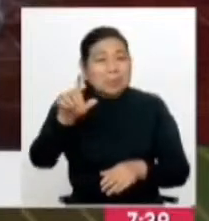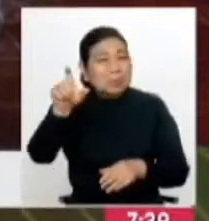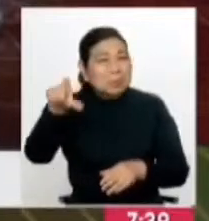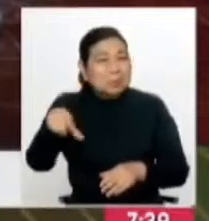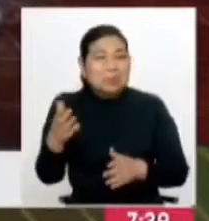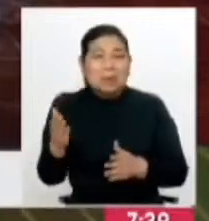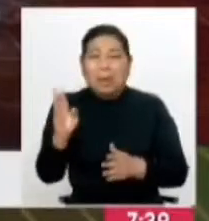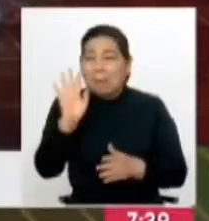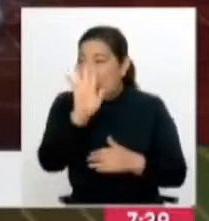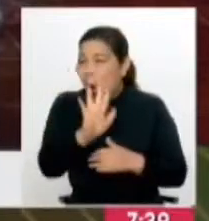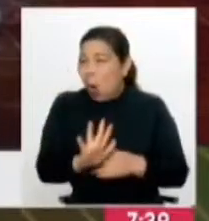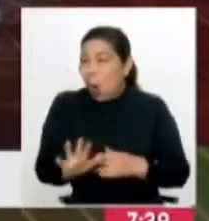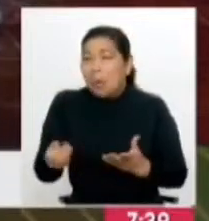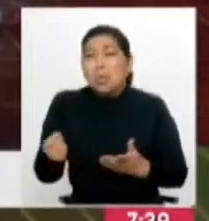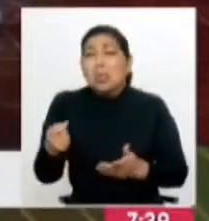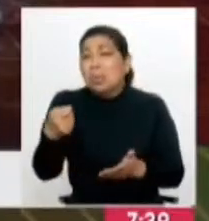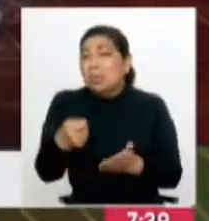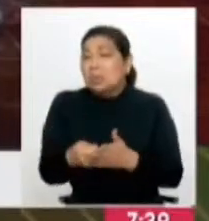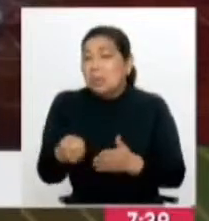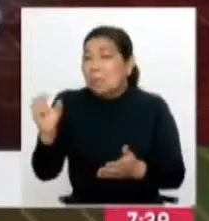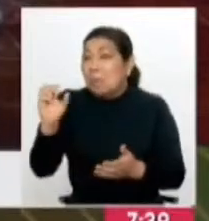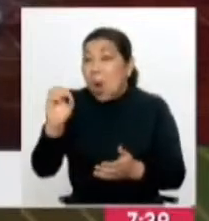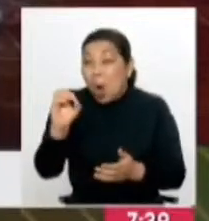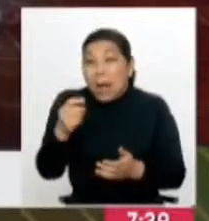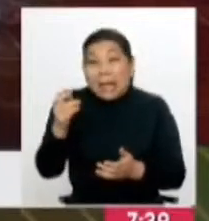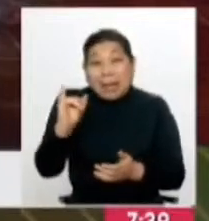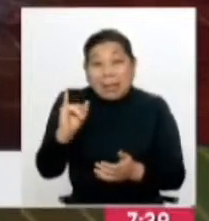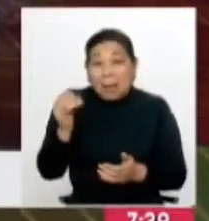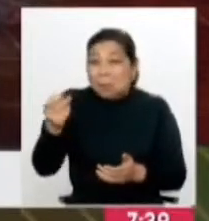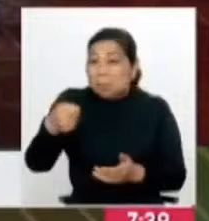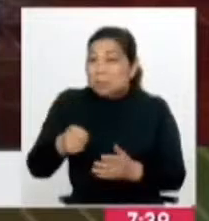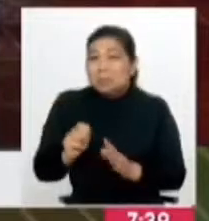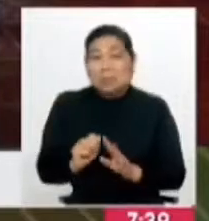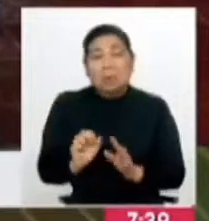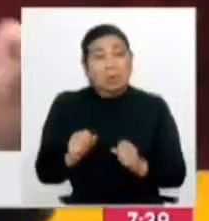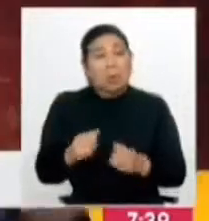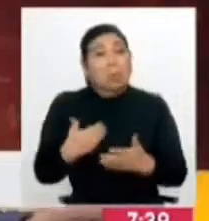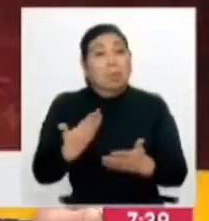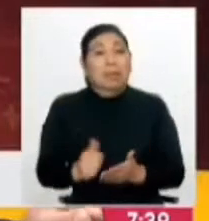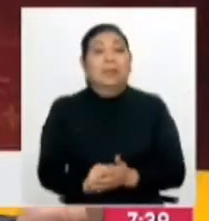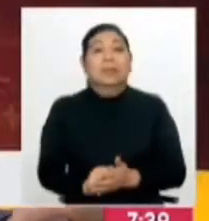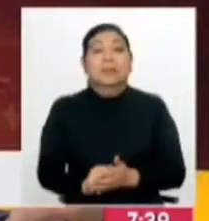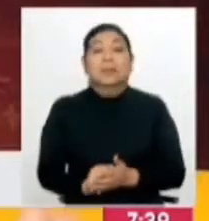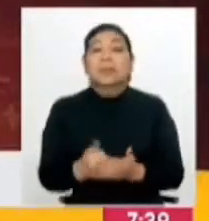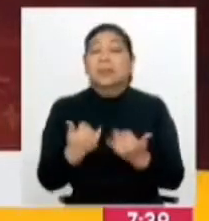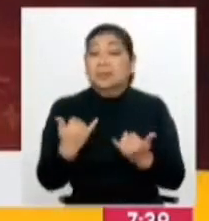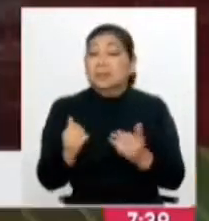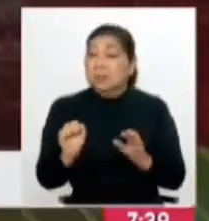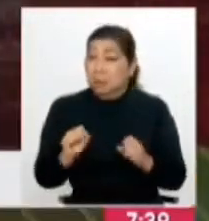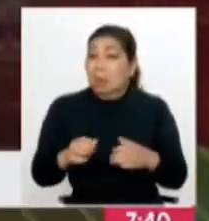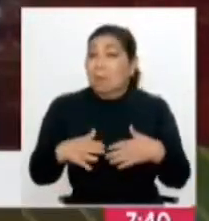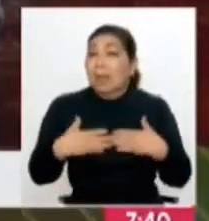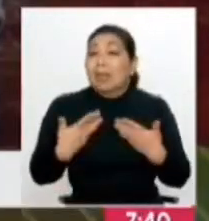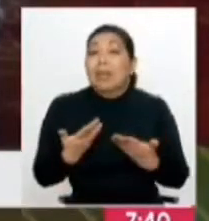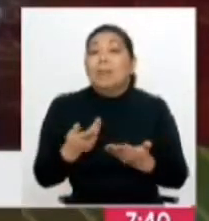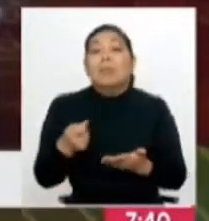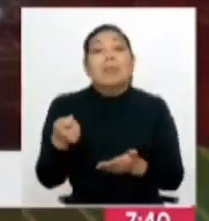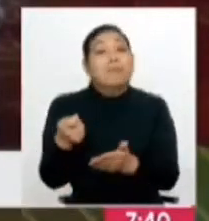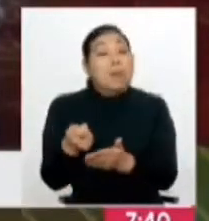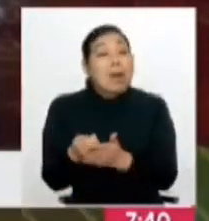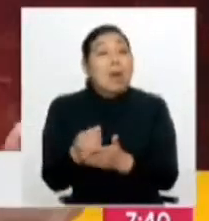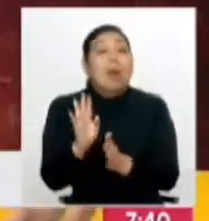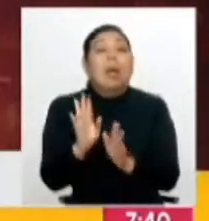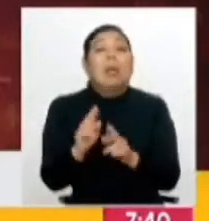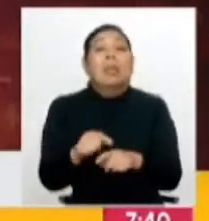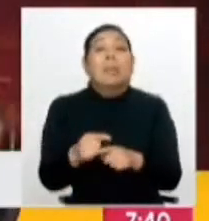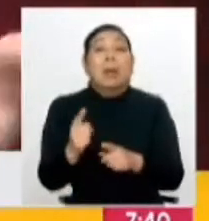cualquier banco a nivel nacional a cero costo. Nuevamente, el hoy fin sí del se banco, puede, pero hay un cargo. Hoy se puede, pero hay un cargo. De acuerdo